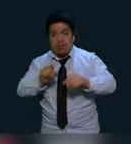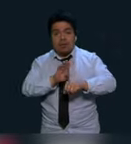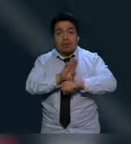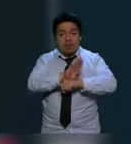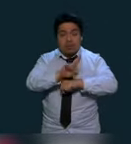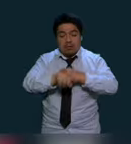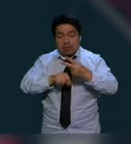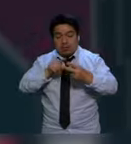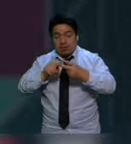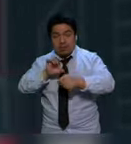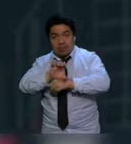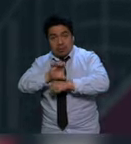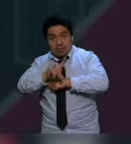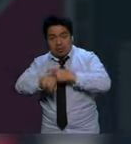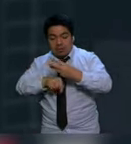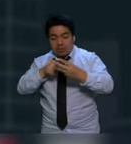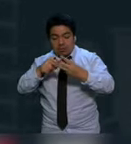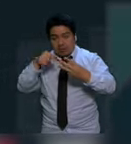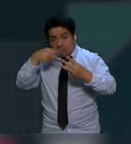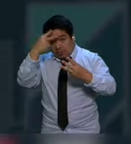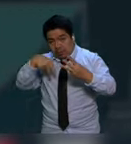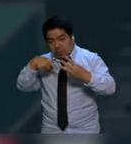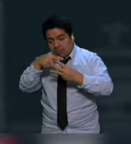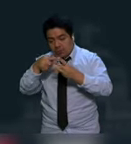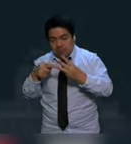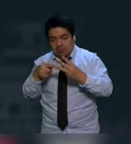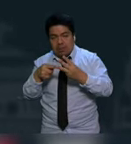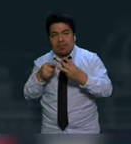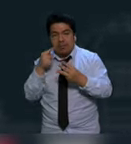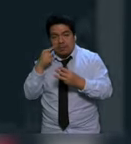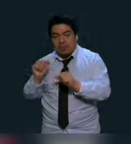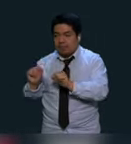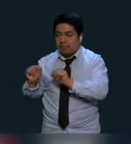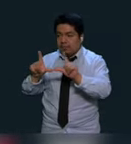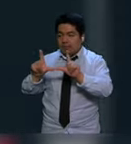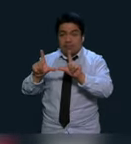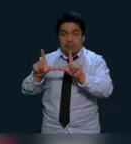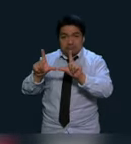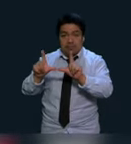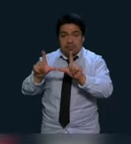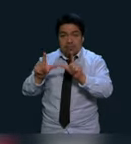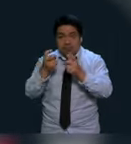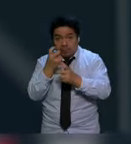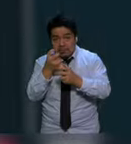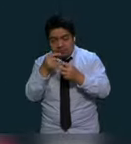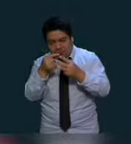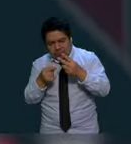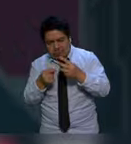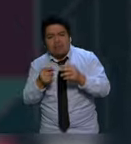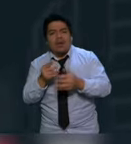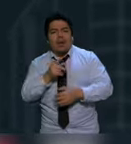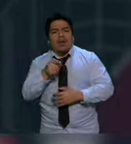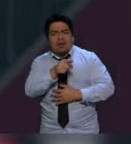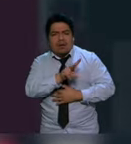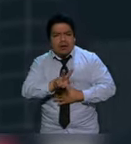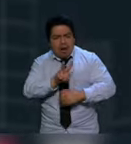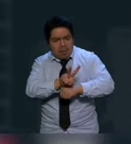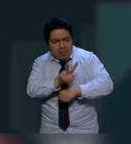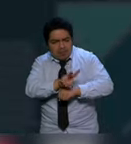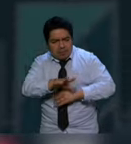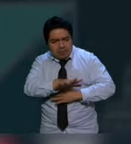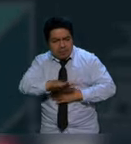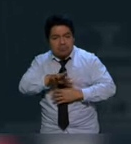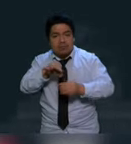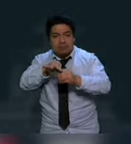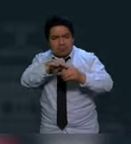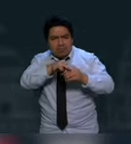Brasil, Colombia y también nuestro país y que también tiene usted en pantalla. En este, primero que nada, se felicita al pueblo venezolano que